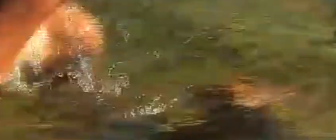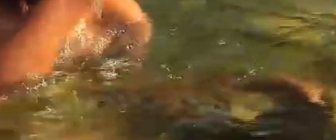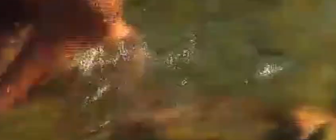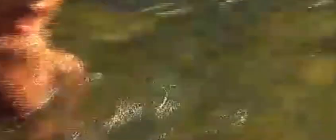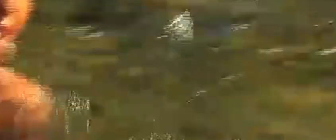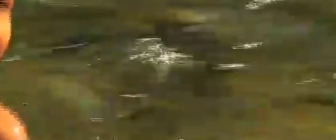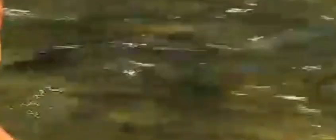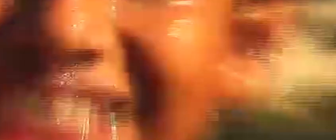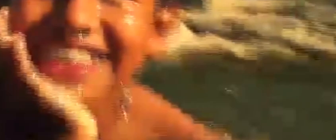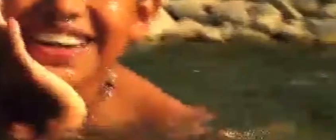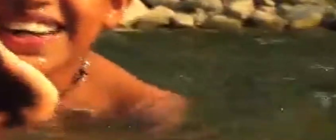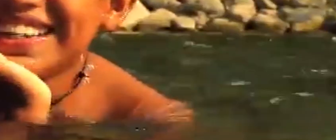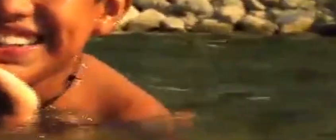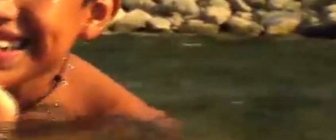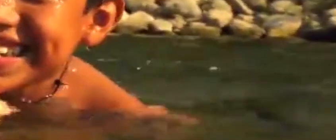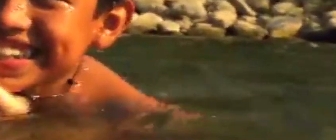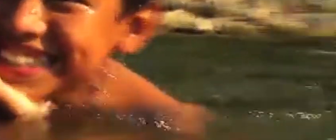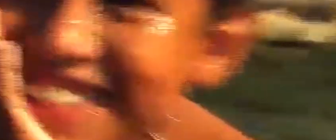¡Oye!